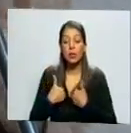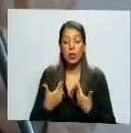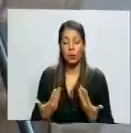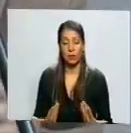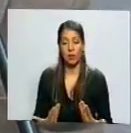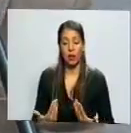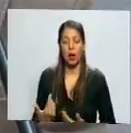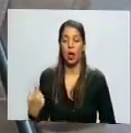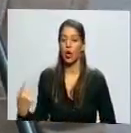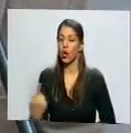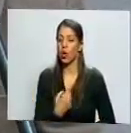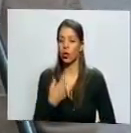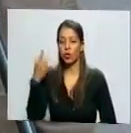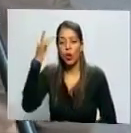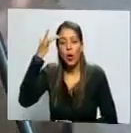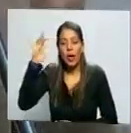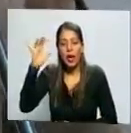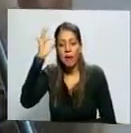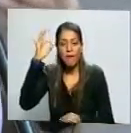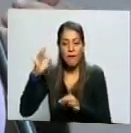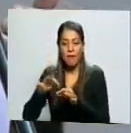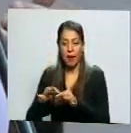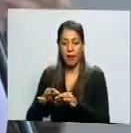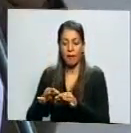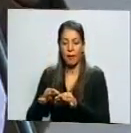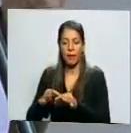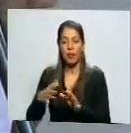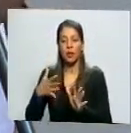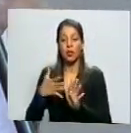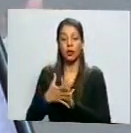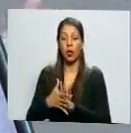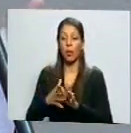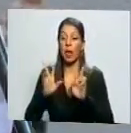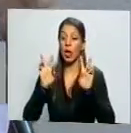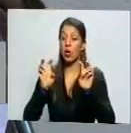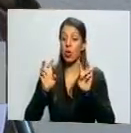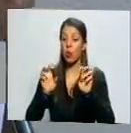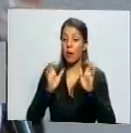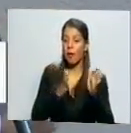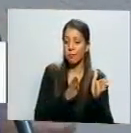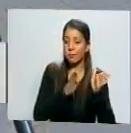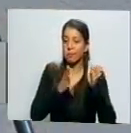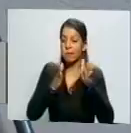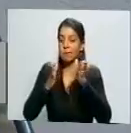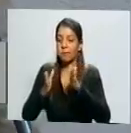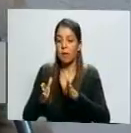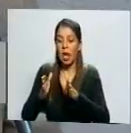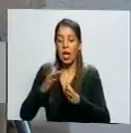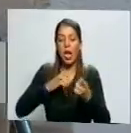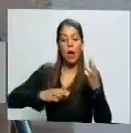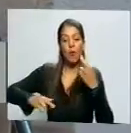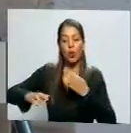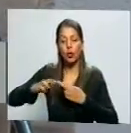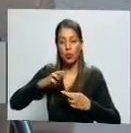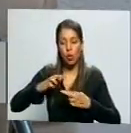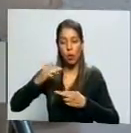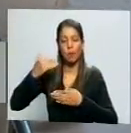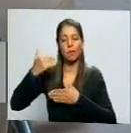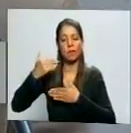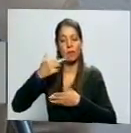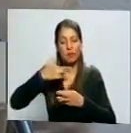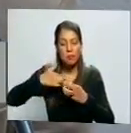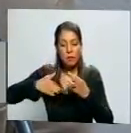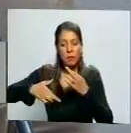Creemos nosotros que en el marco de la nueva etapa de la Revolución Bolivariana y